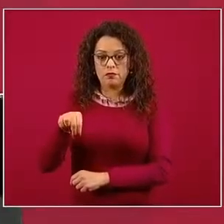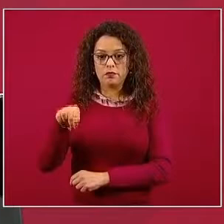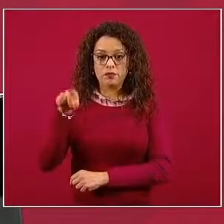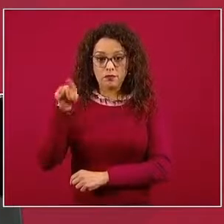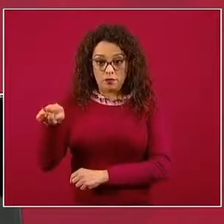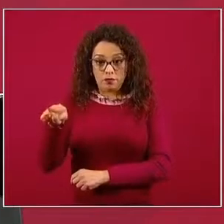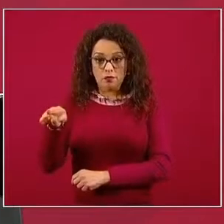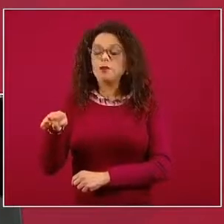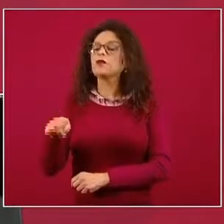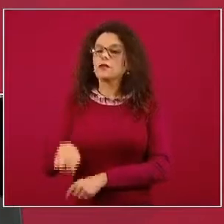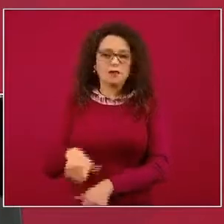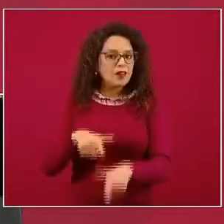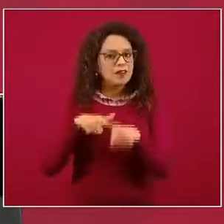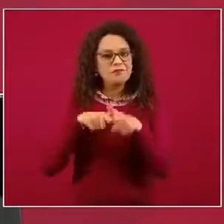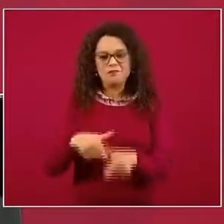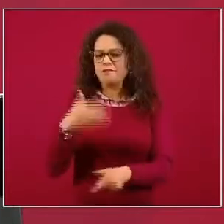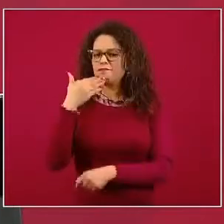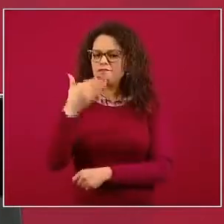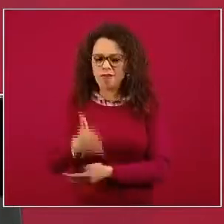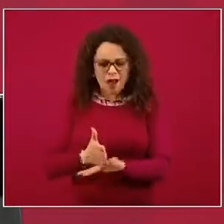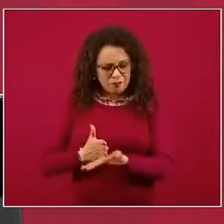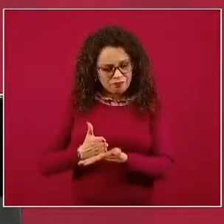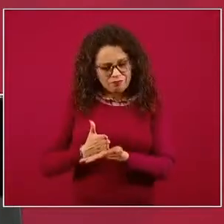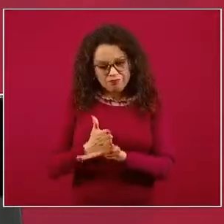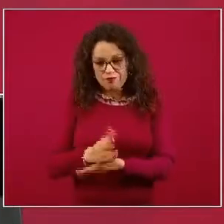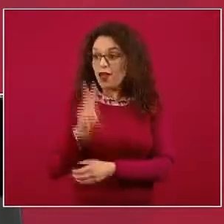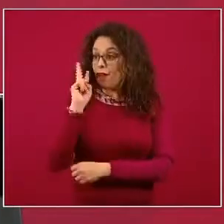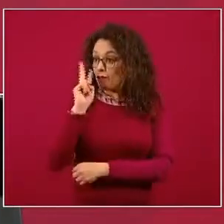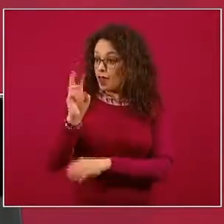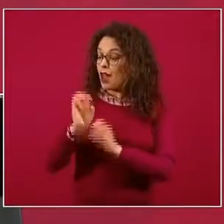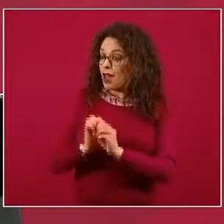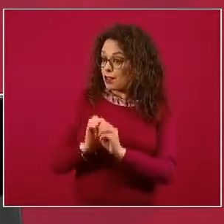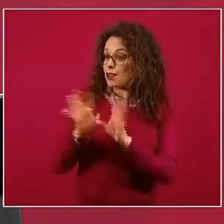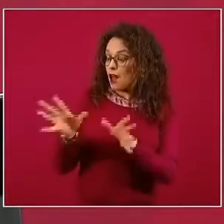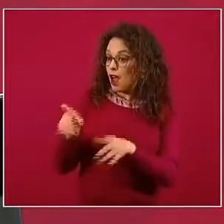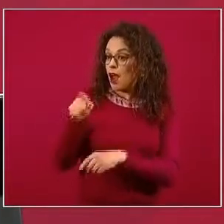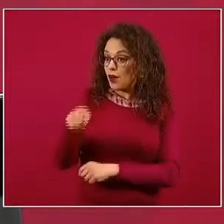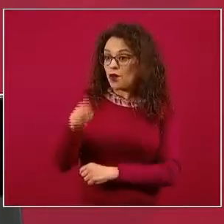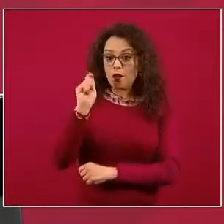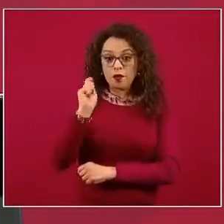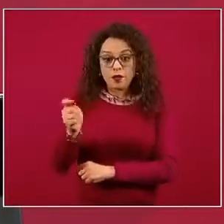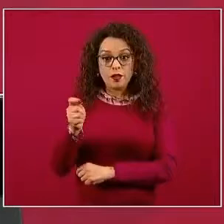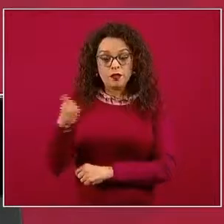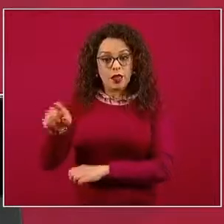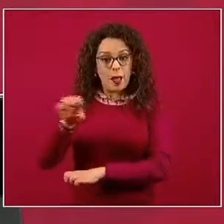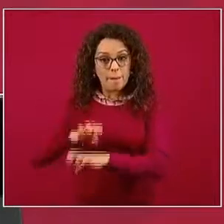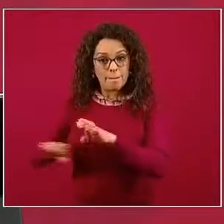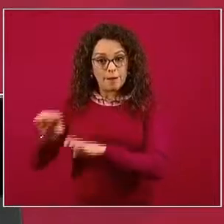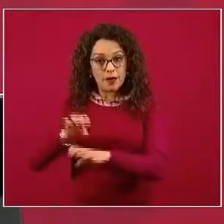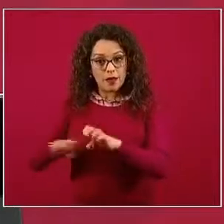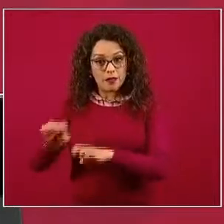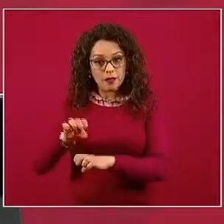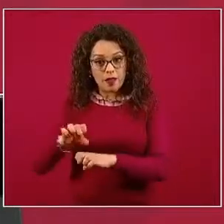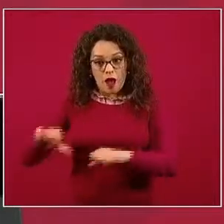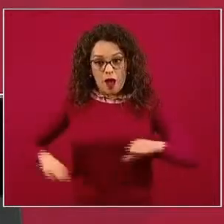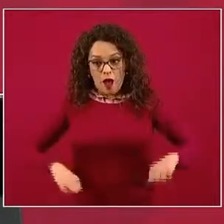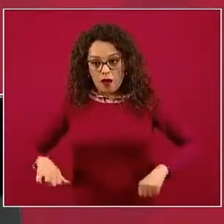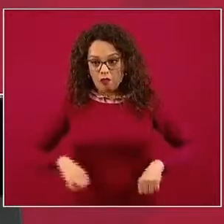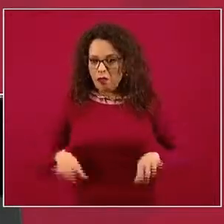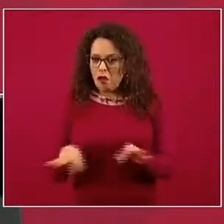siguió exactamente el camino correcto. De hecho, ilustra mucho la virtud de la conducta que tienen las compañías o pueden tenerla.